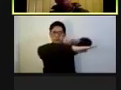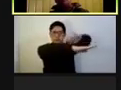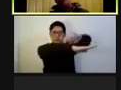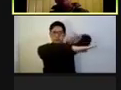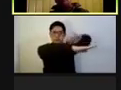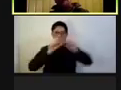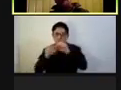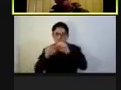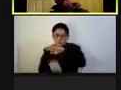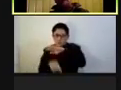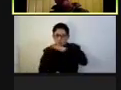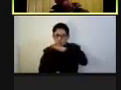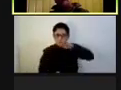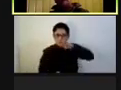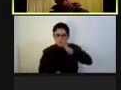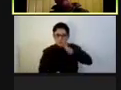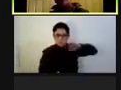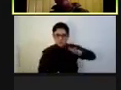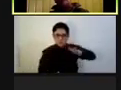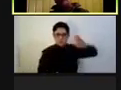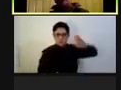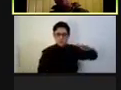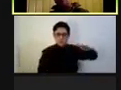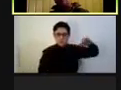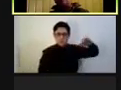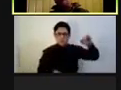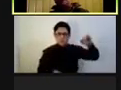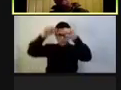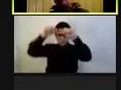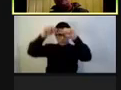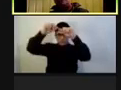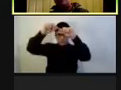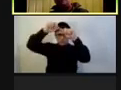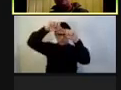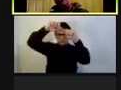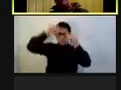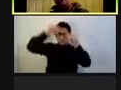Atlántico, casi subdivide el Atlántico en este-oeste.